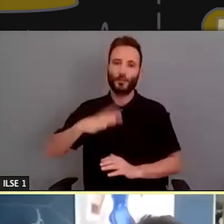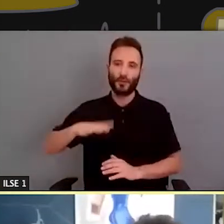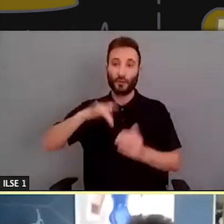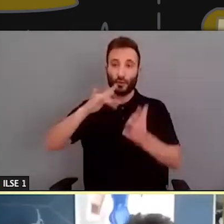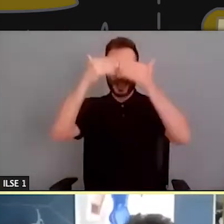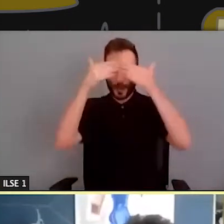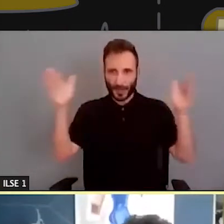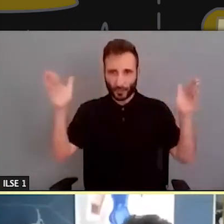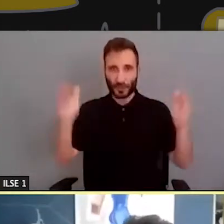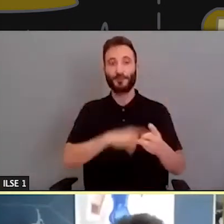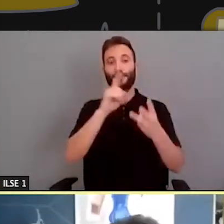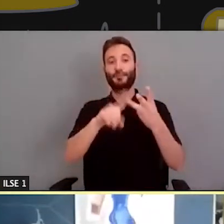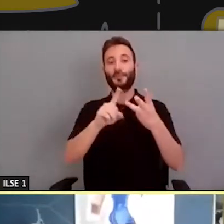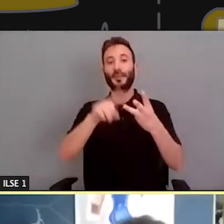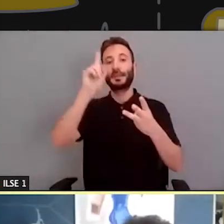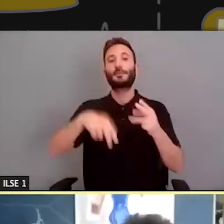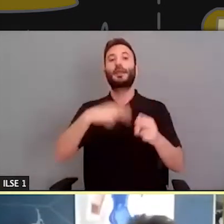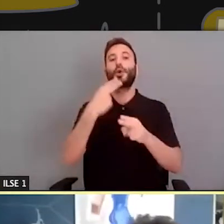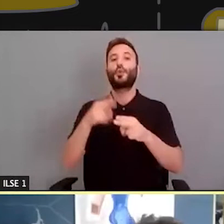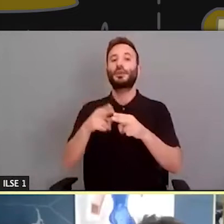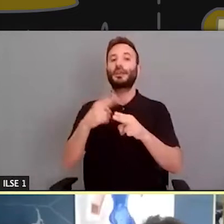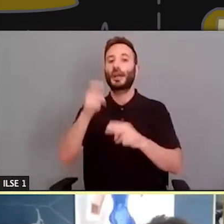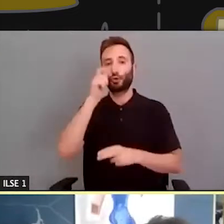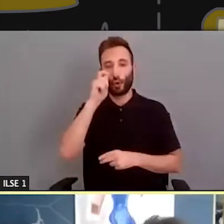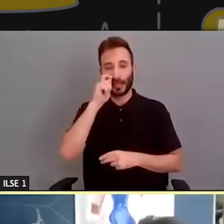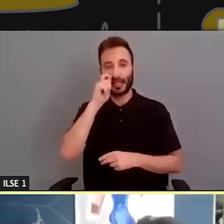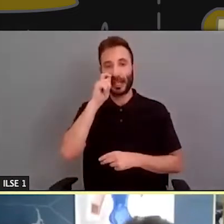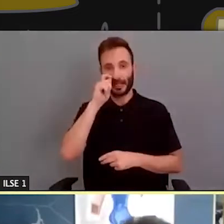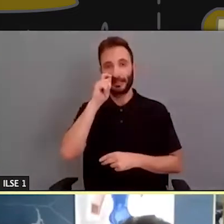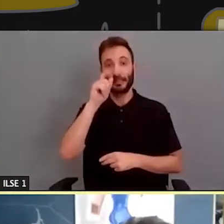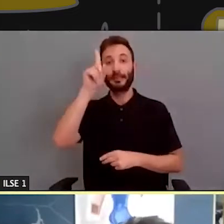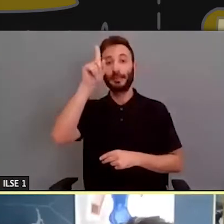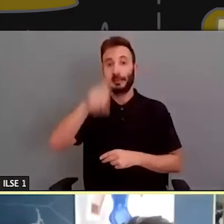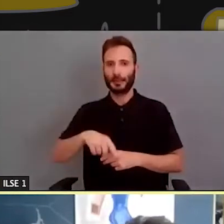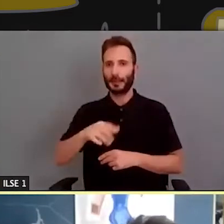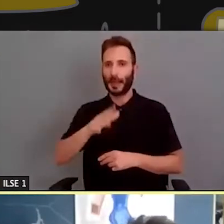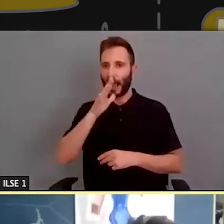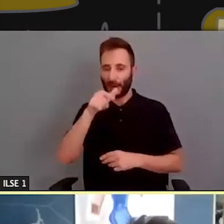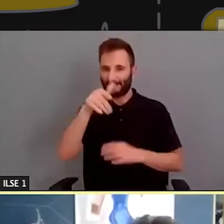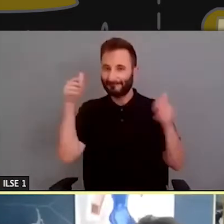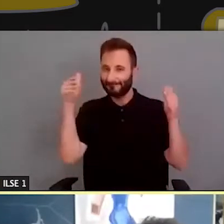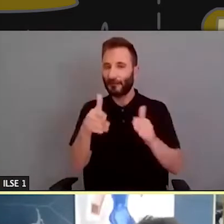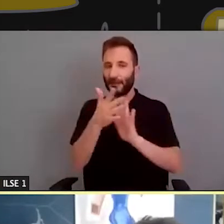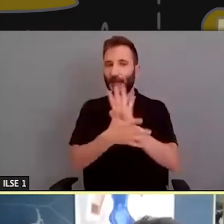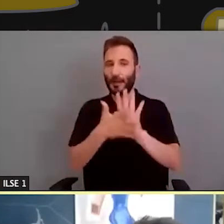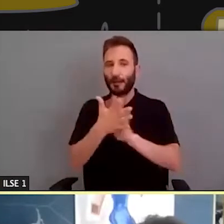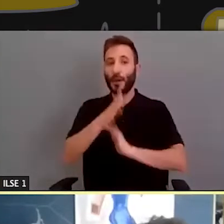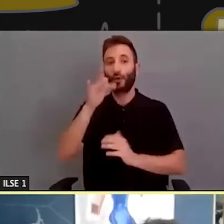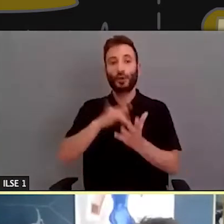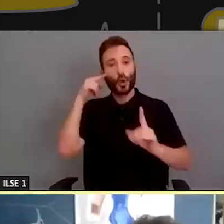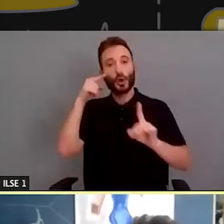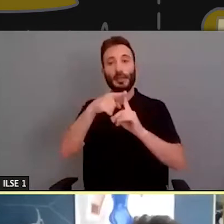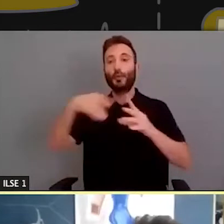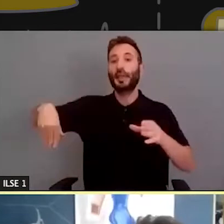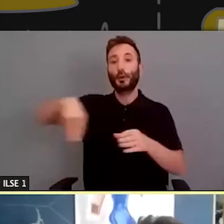cosas. Las políticas turísticas y mucha formación, claramente. Las políticas turísticas estamos abogando porque sean más inclusivas en todos